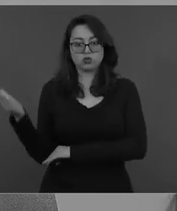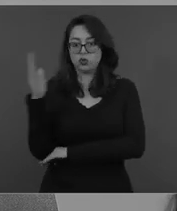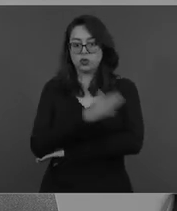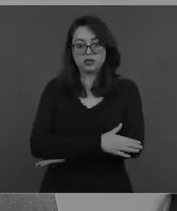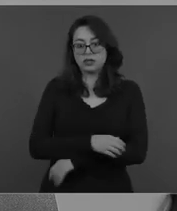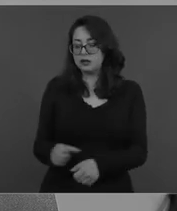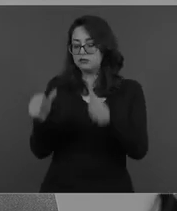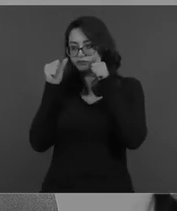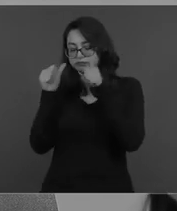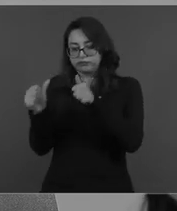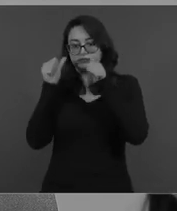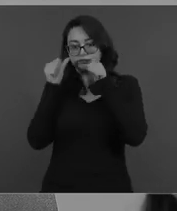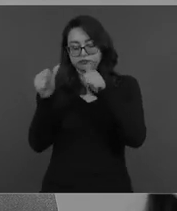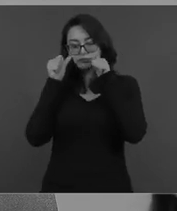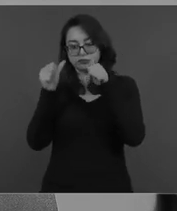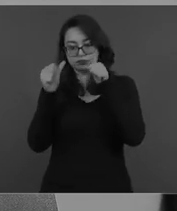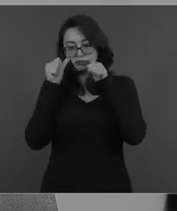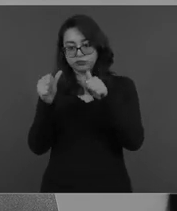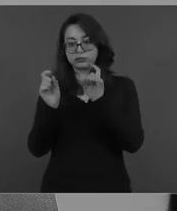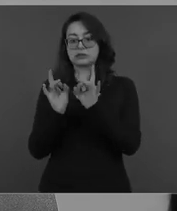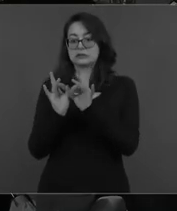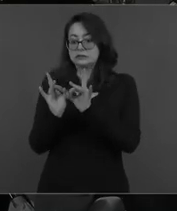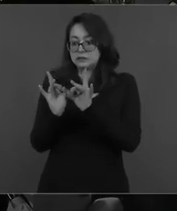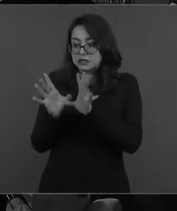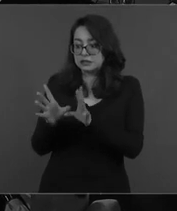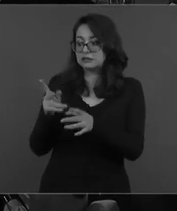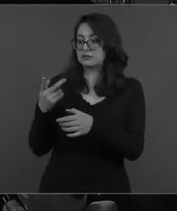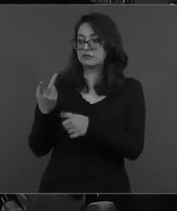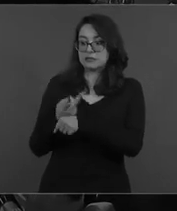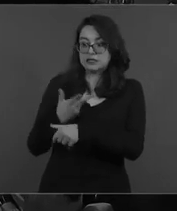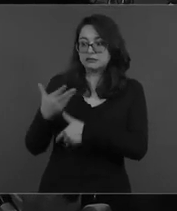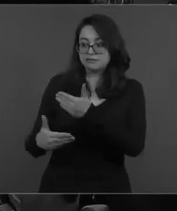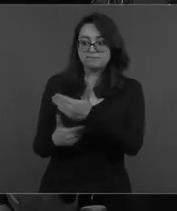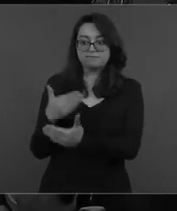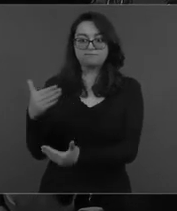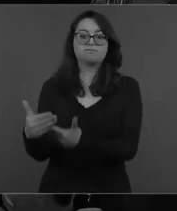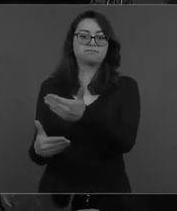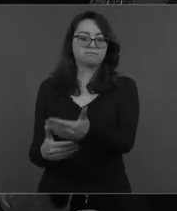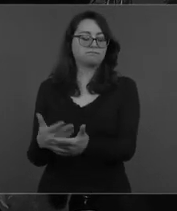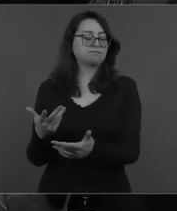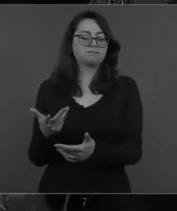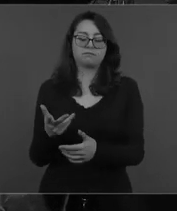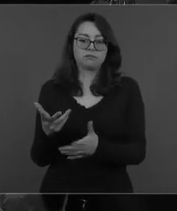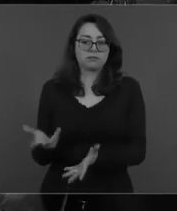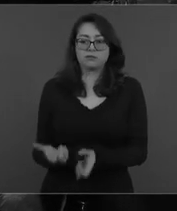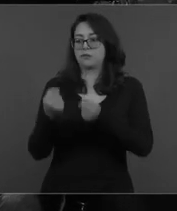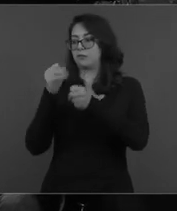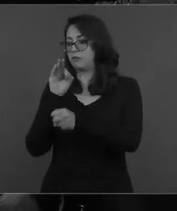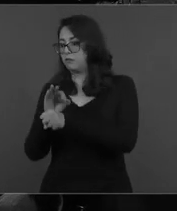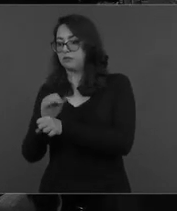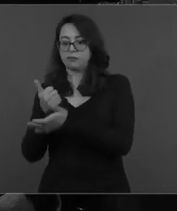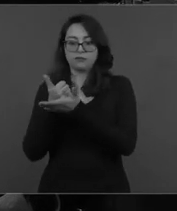estar pendientes y a seguir llevando a cabo el operativo de rescate, de